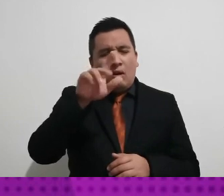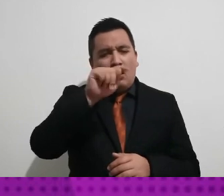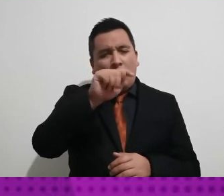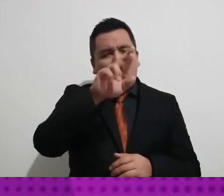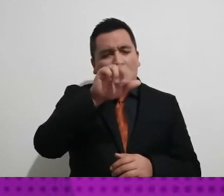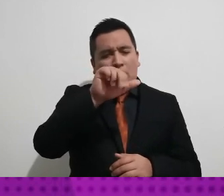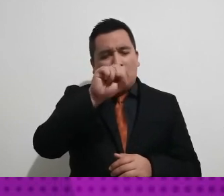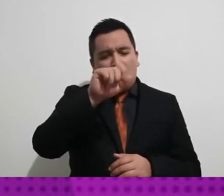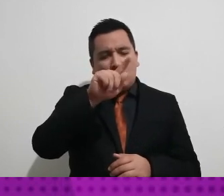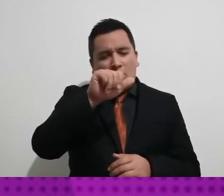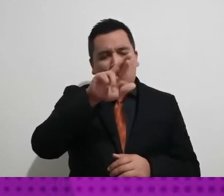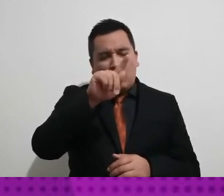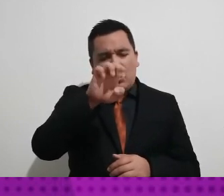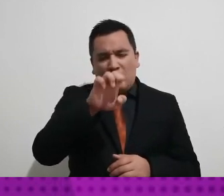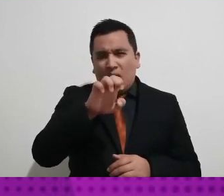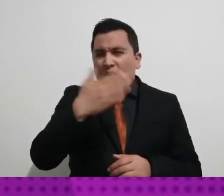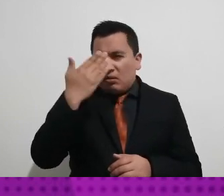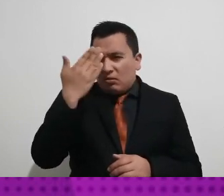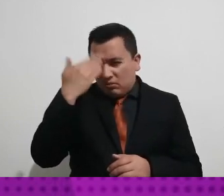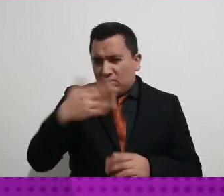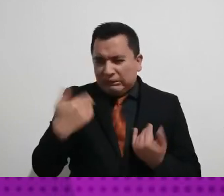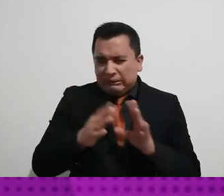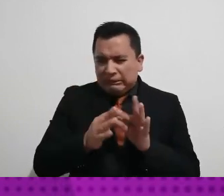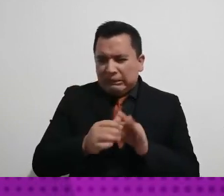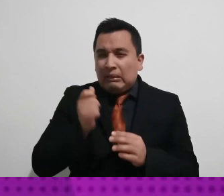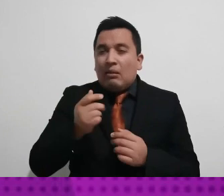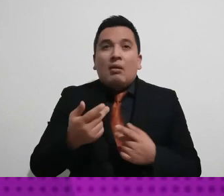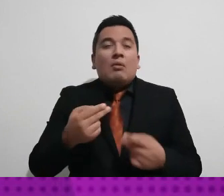de esta experiencia que se dio, que sin lugar a dudas superó por mucho lo que se